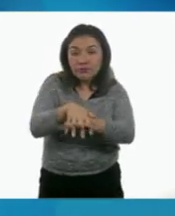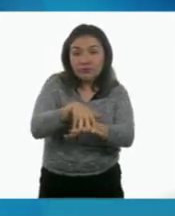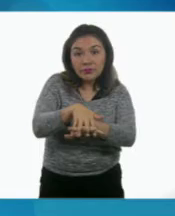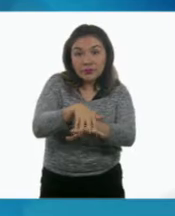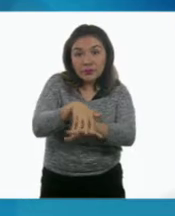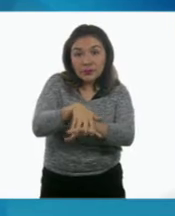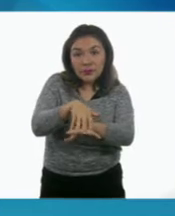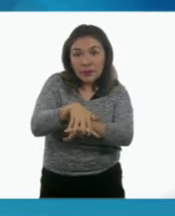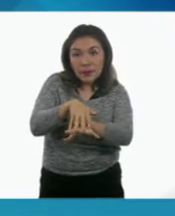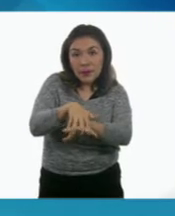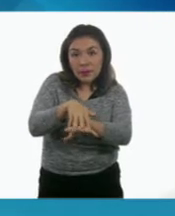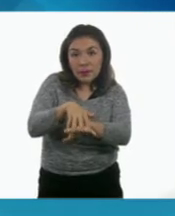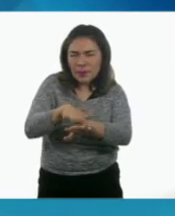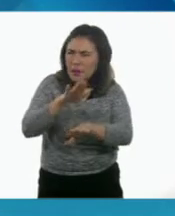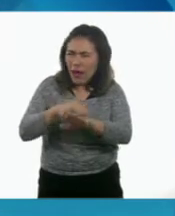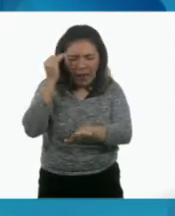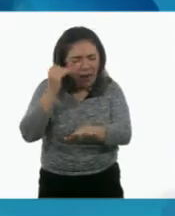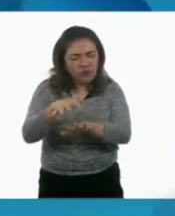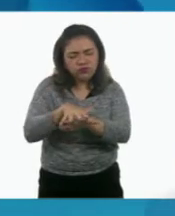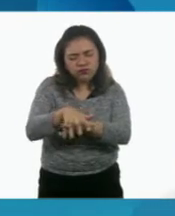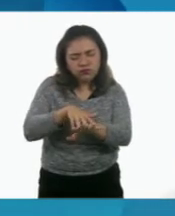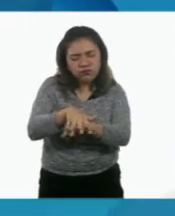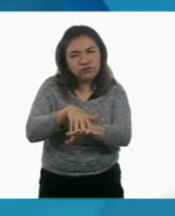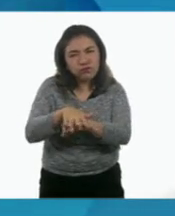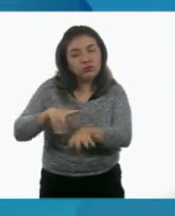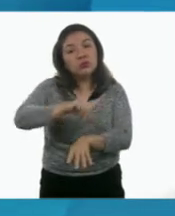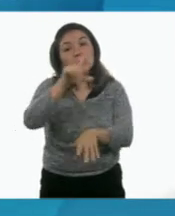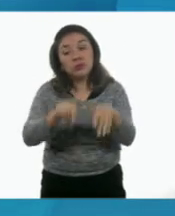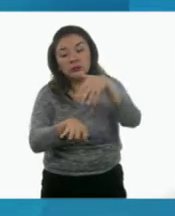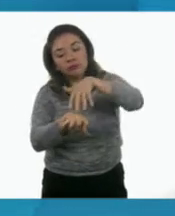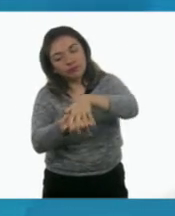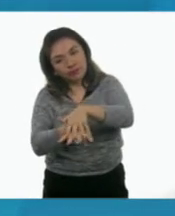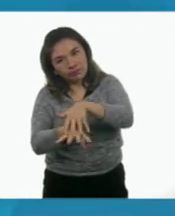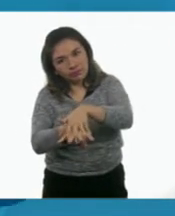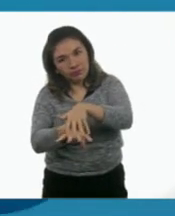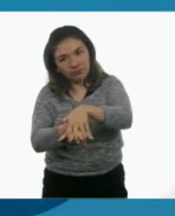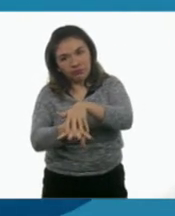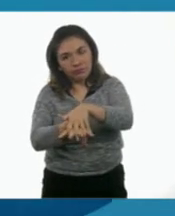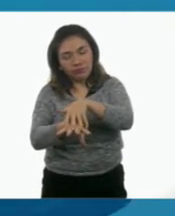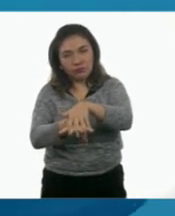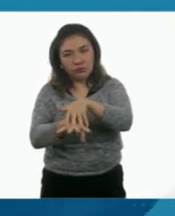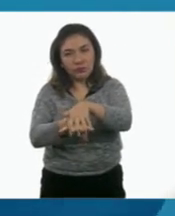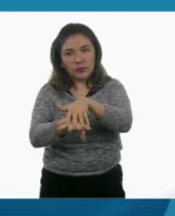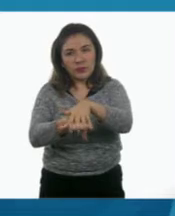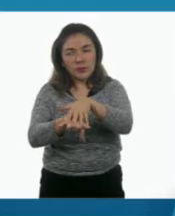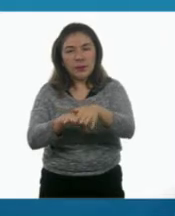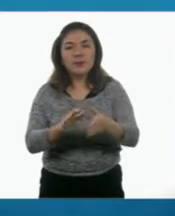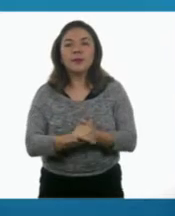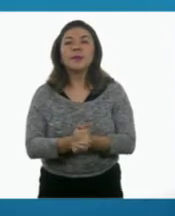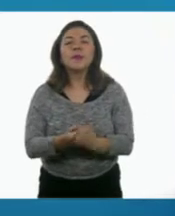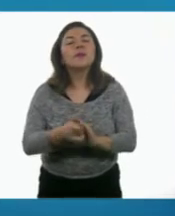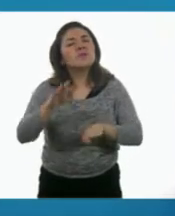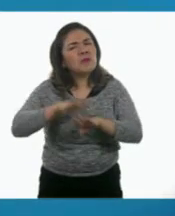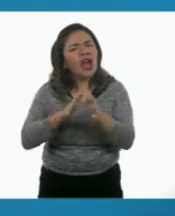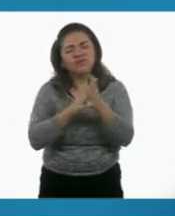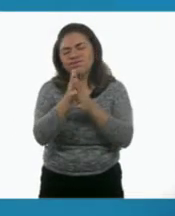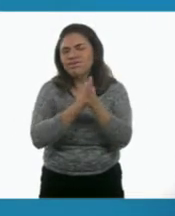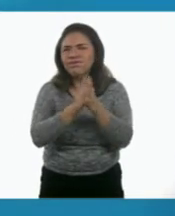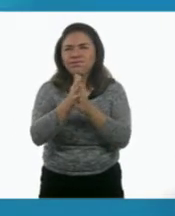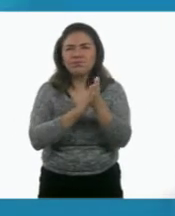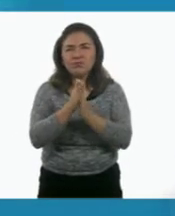de una de tus manos contra el dorso de la otra, entrelazando los dedos. Repite lo mismo con la otra mano. Frota los